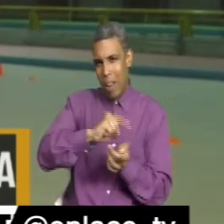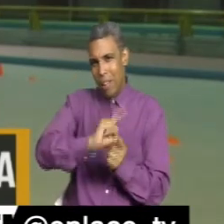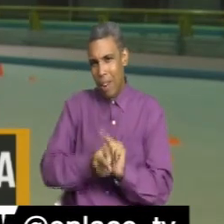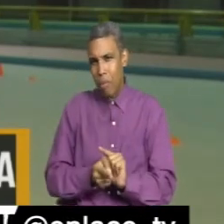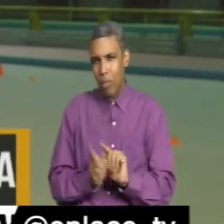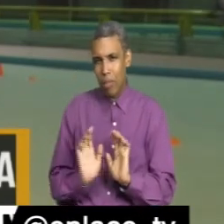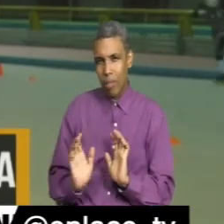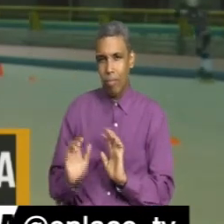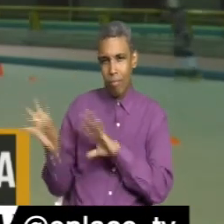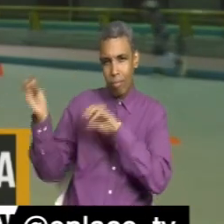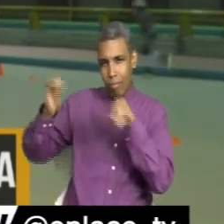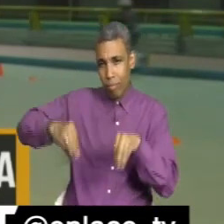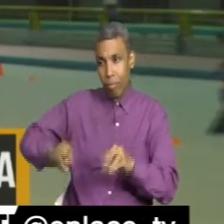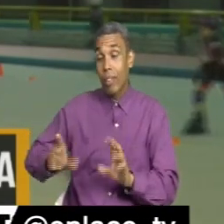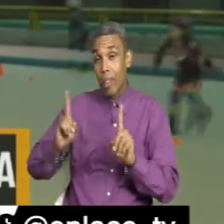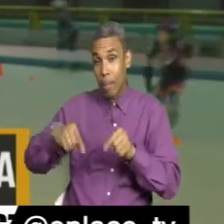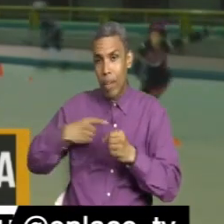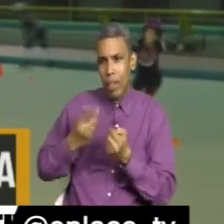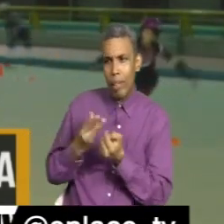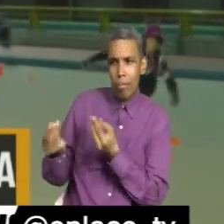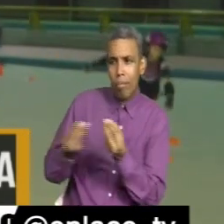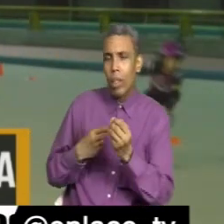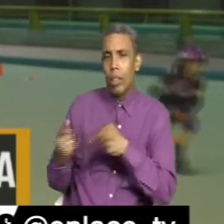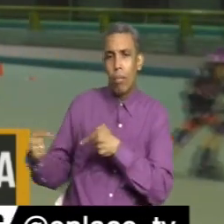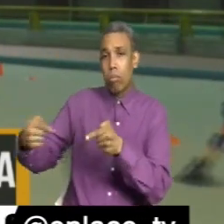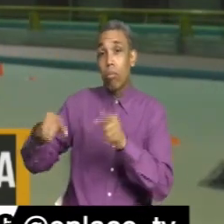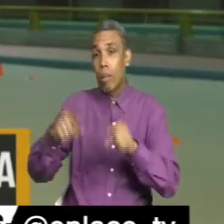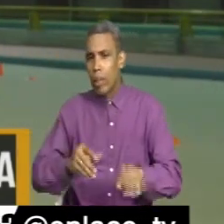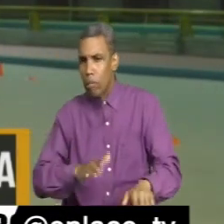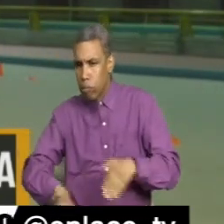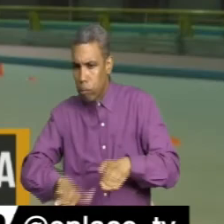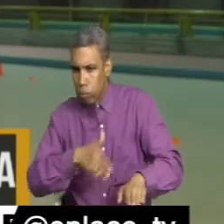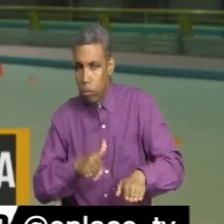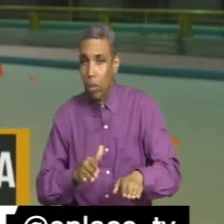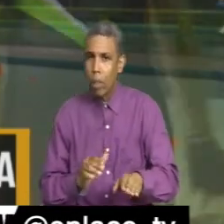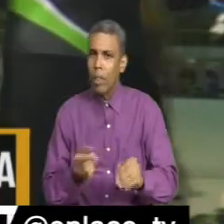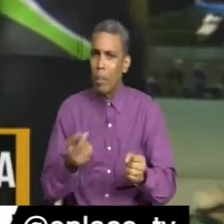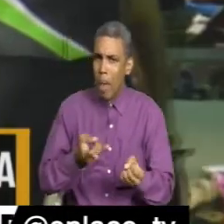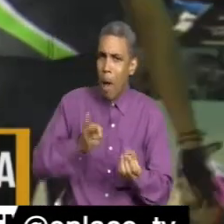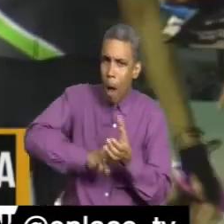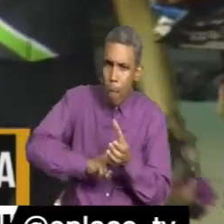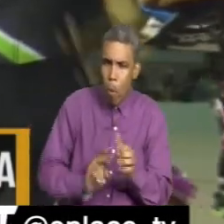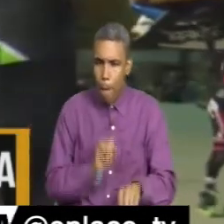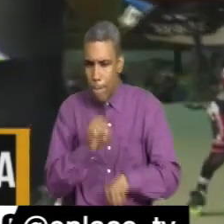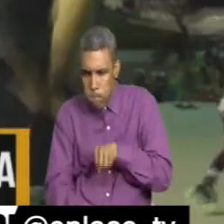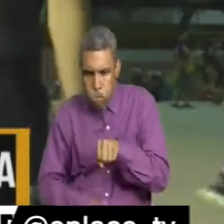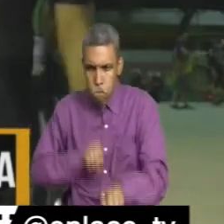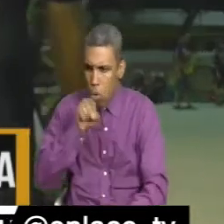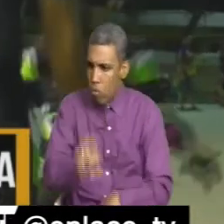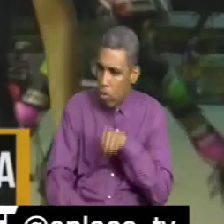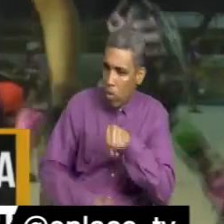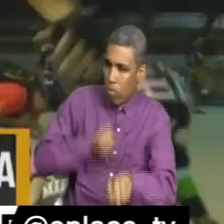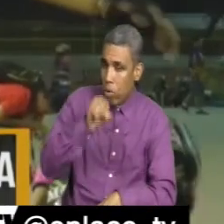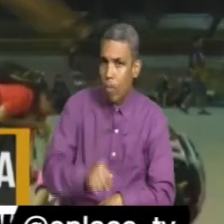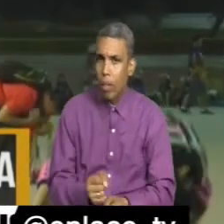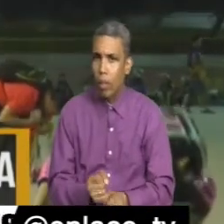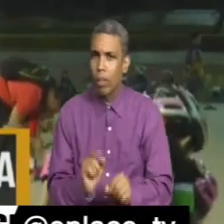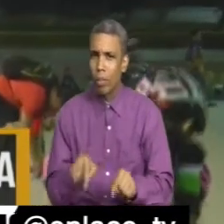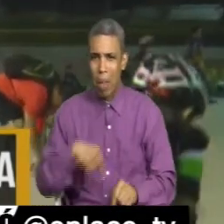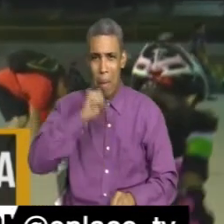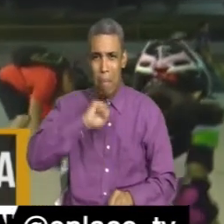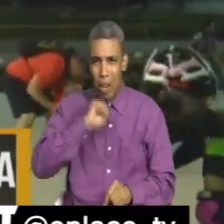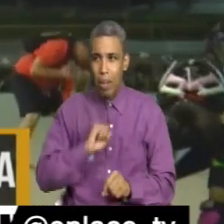complementado con patines, gimnasio, bicicleta, incluso es ahorita a nivel de Barranca Bermeja se está llevando a cabo unos entrenamientos con la